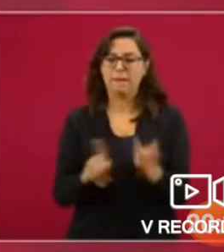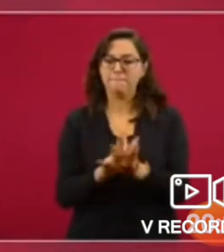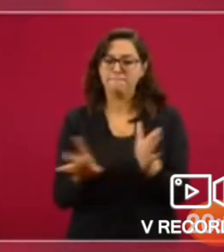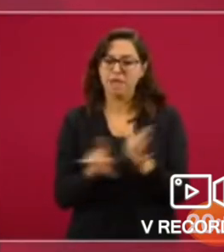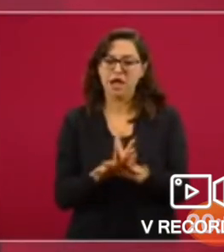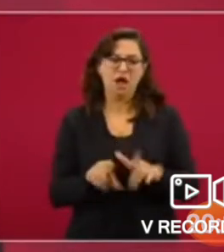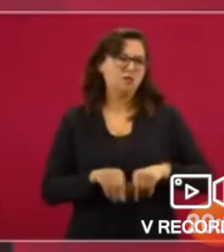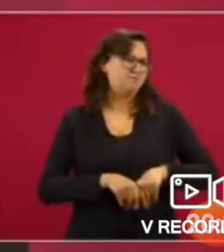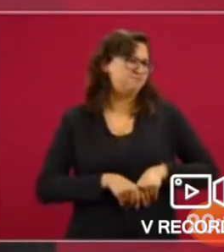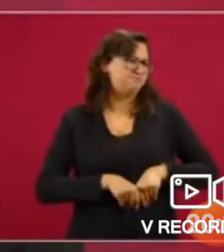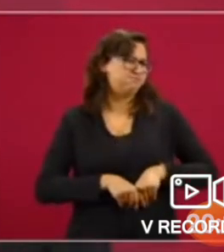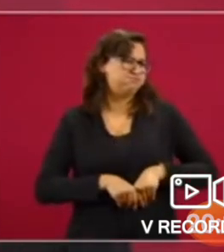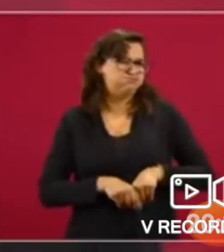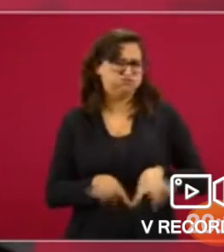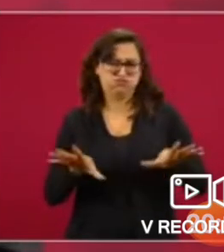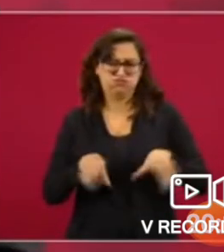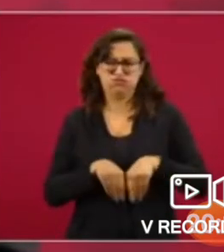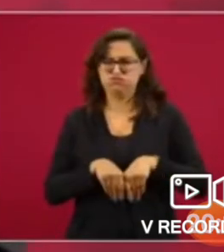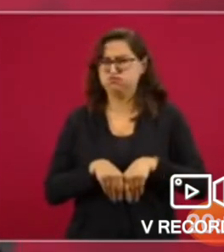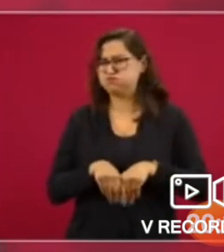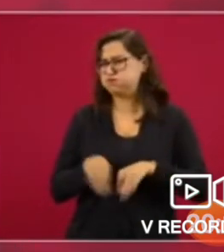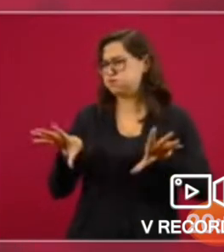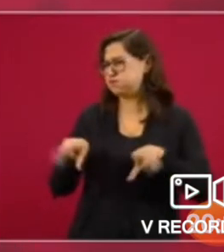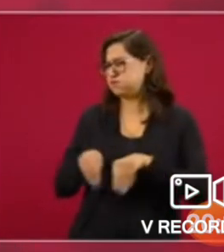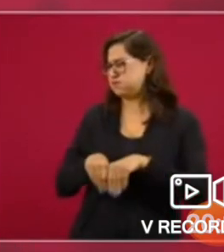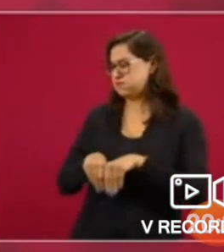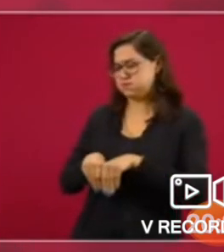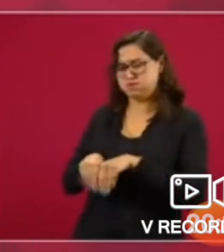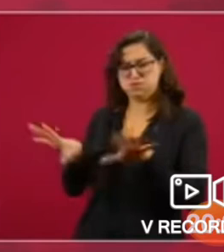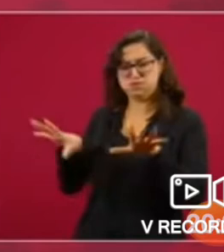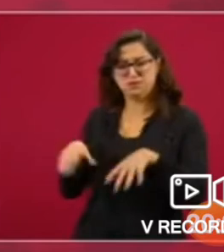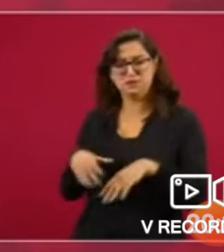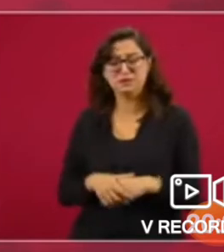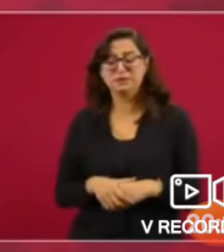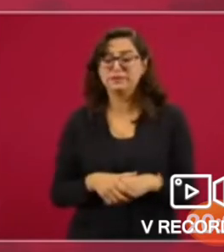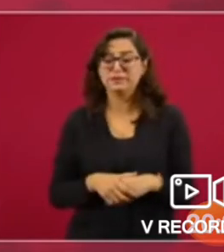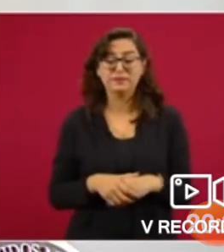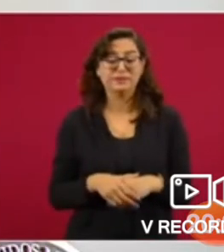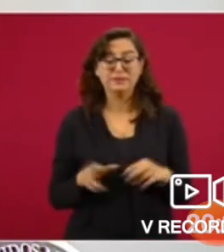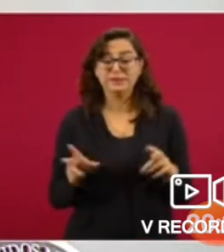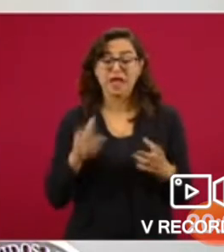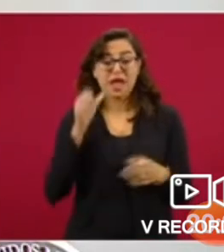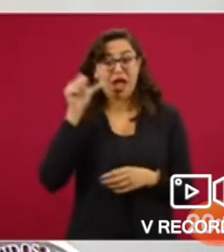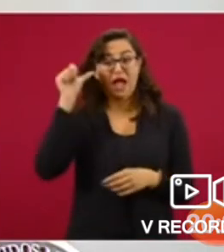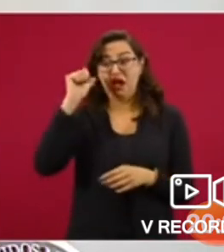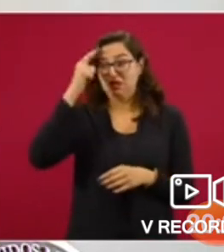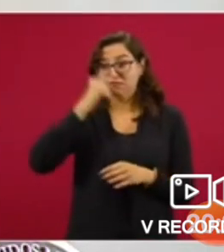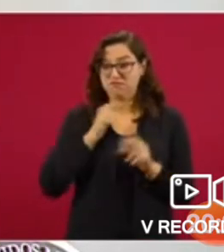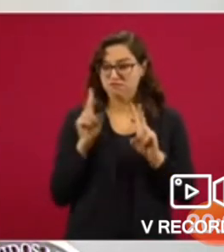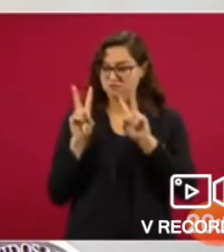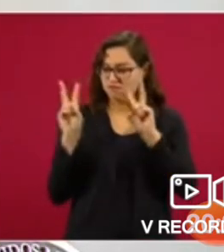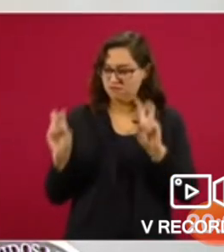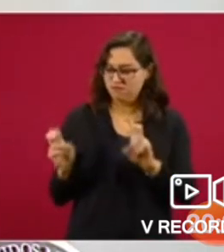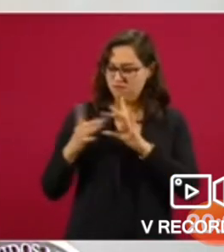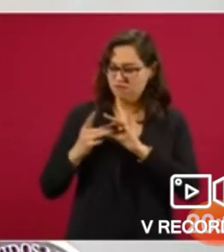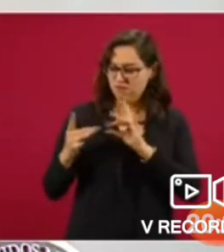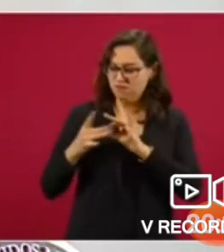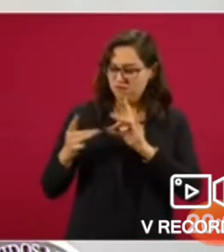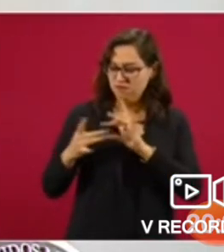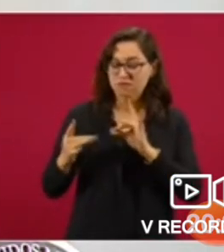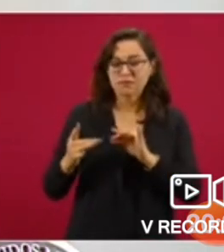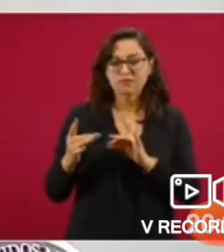periódicos de circulación nacional, que destacan este tema que tratamos ayer por la noche, y